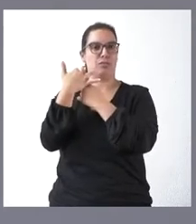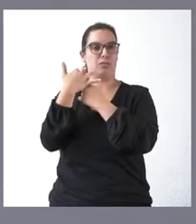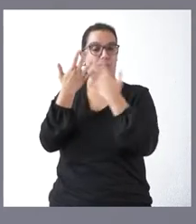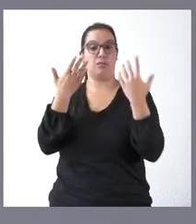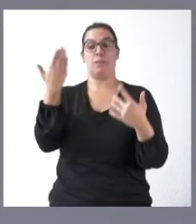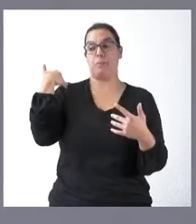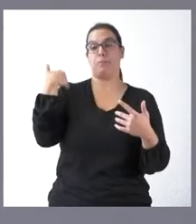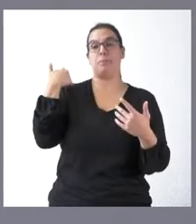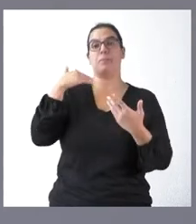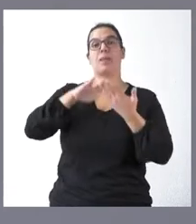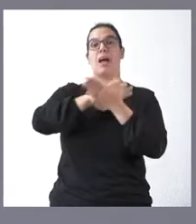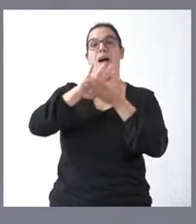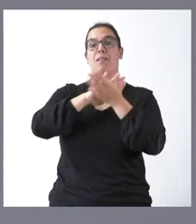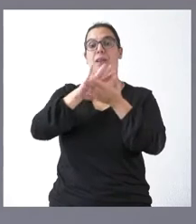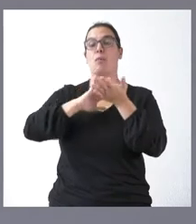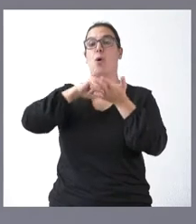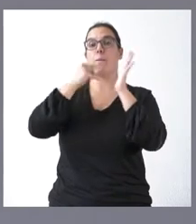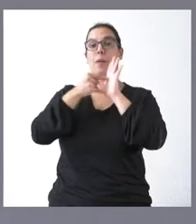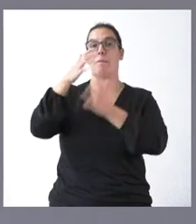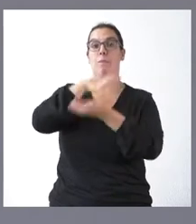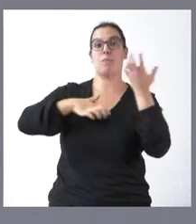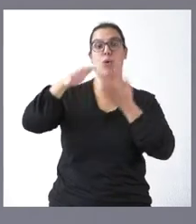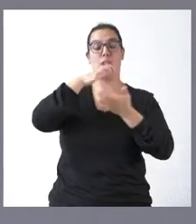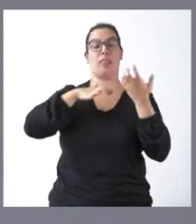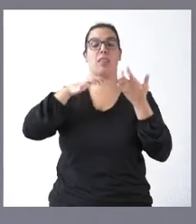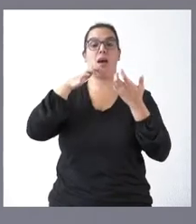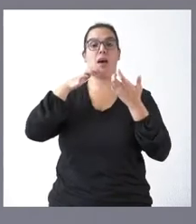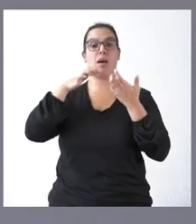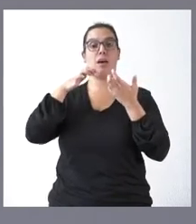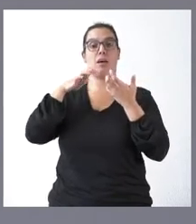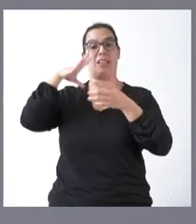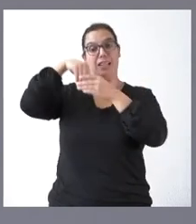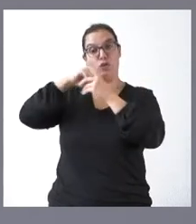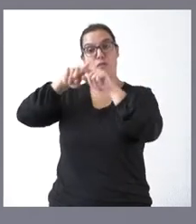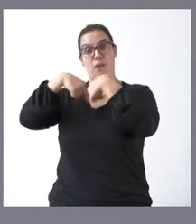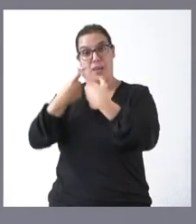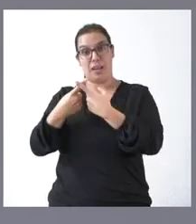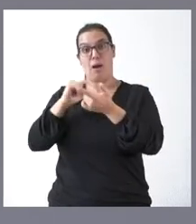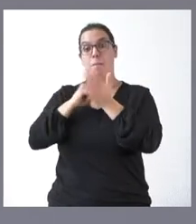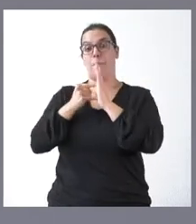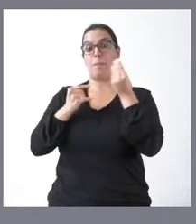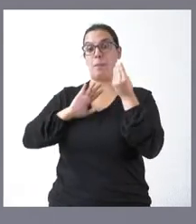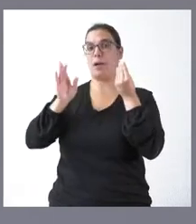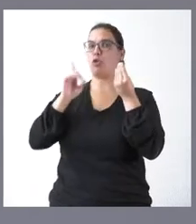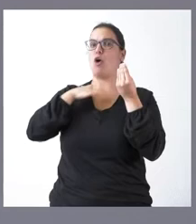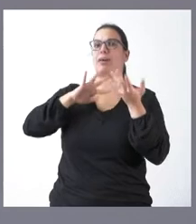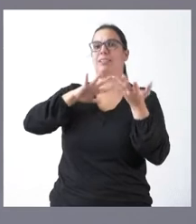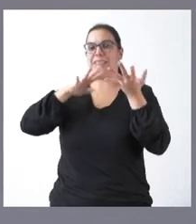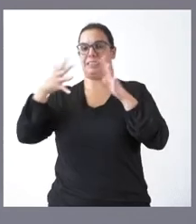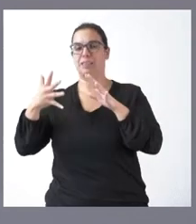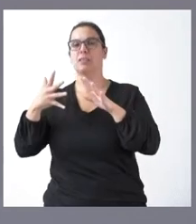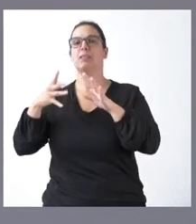a hablar de un plan de violencia intrafamiliar y que nos lleva a desarrollar una iniciativa de protección de estas otras víctimas